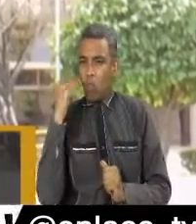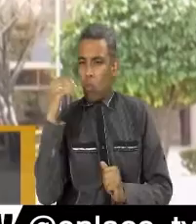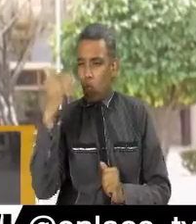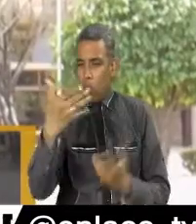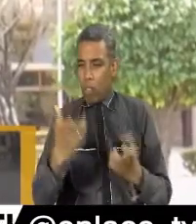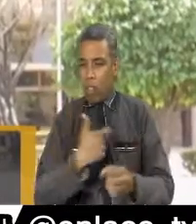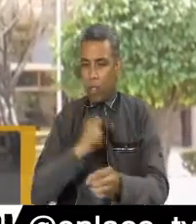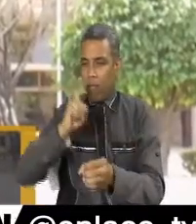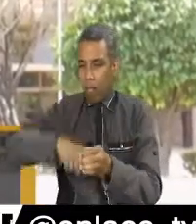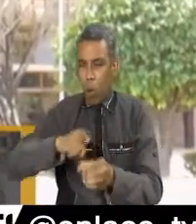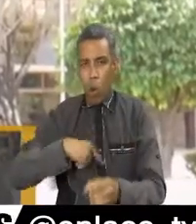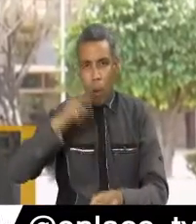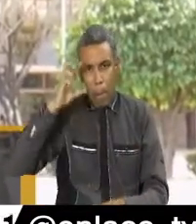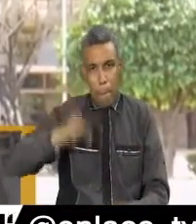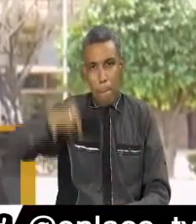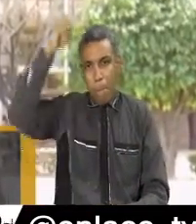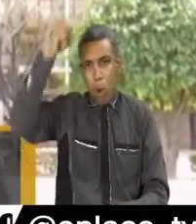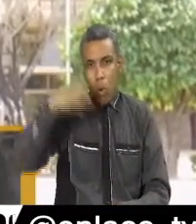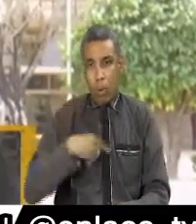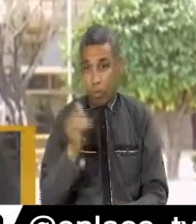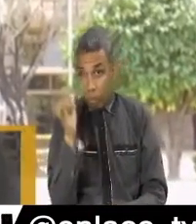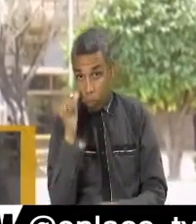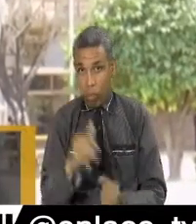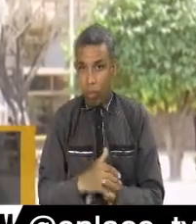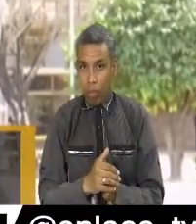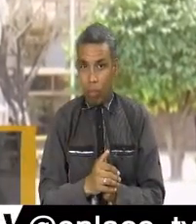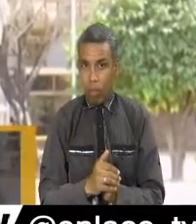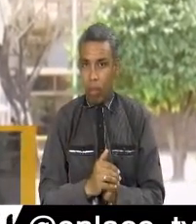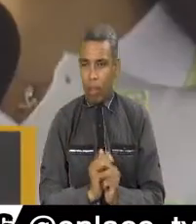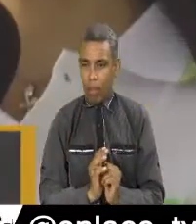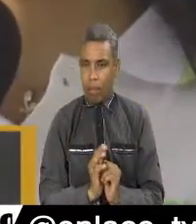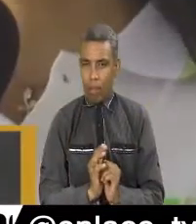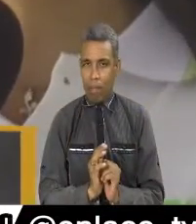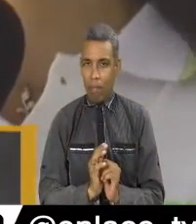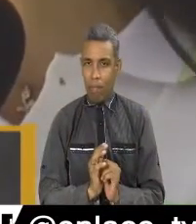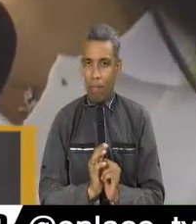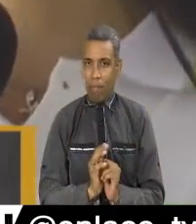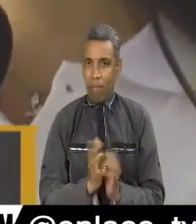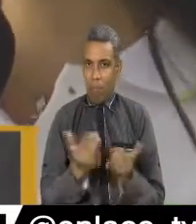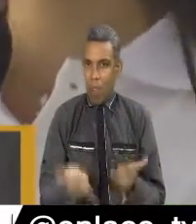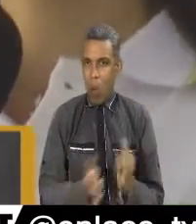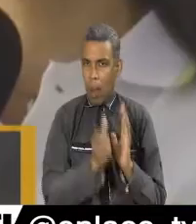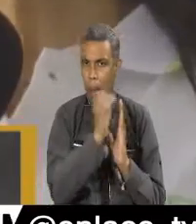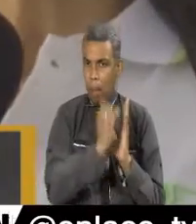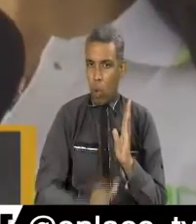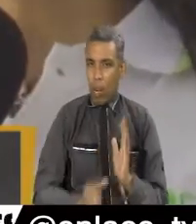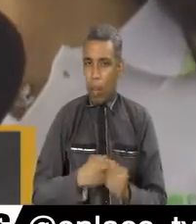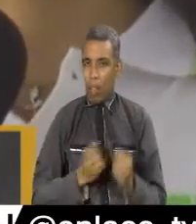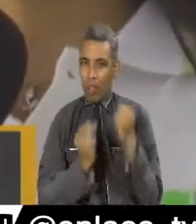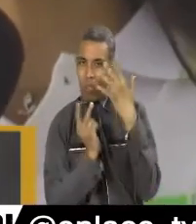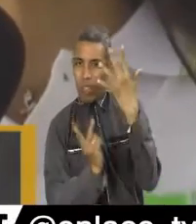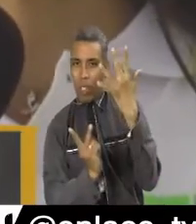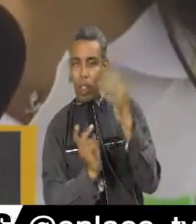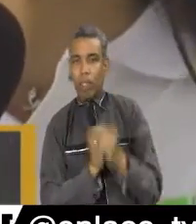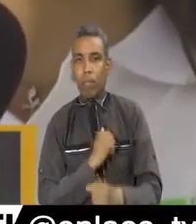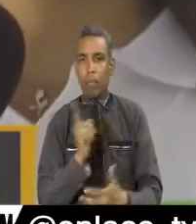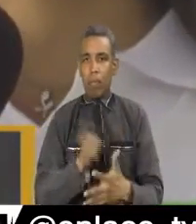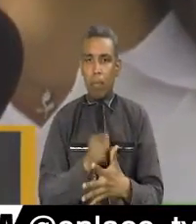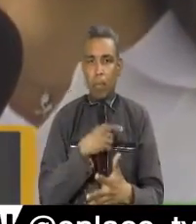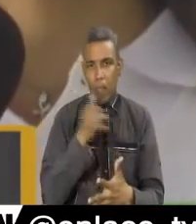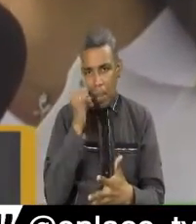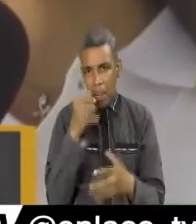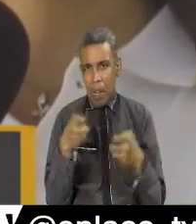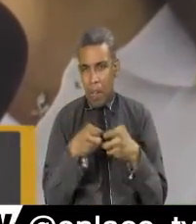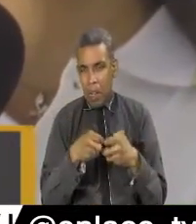educación presencial. Nosotros en este momento, en la actualidad, tenemos 7 programas habilitados, que son ingeniería eléctrica,